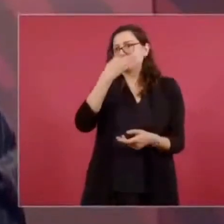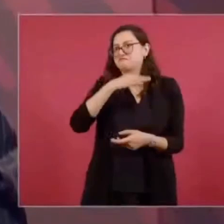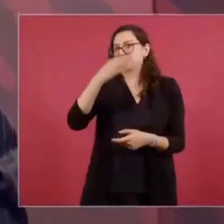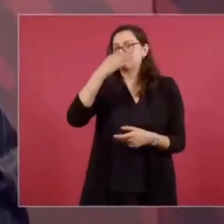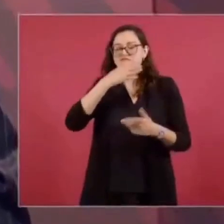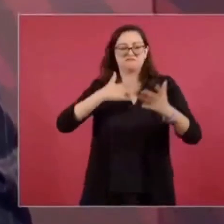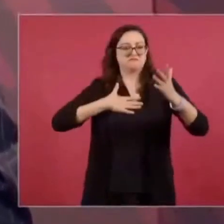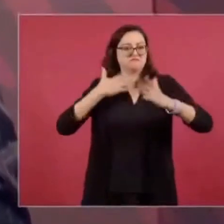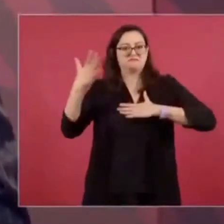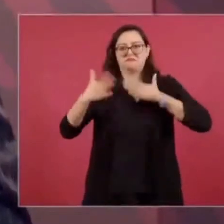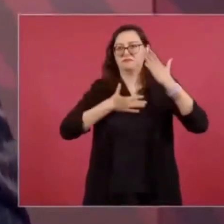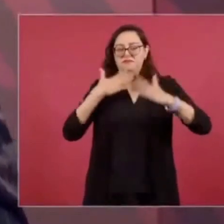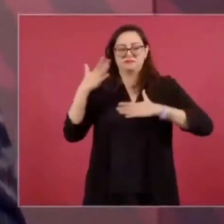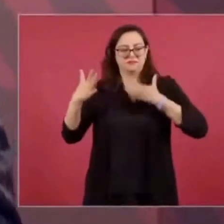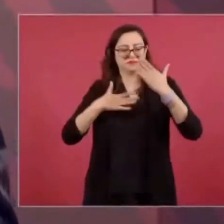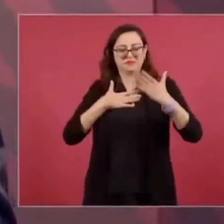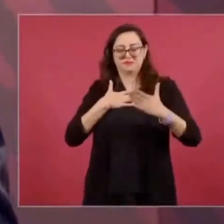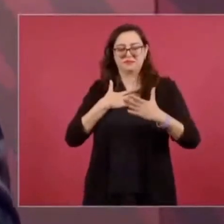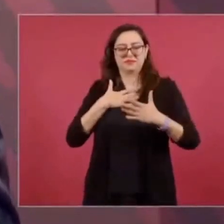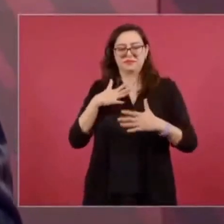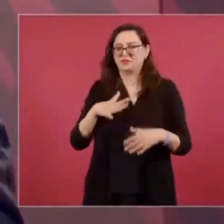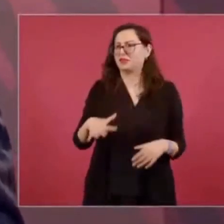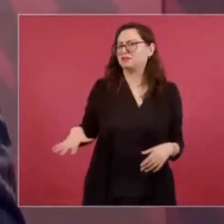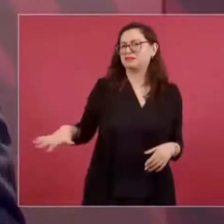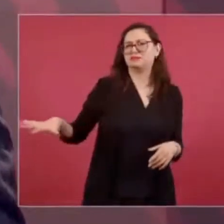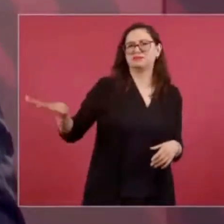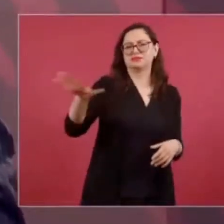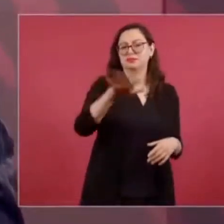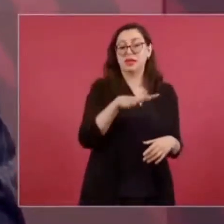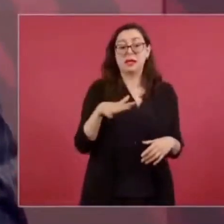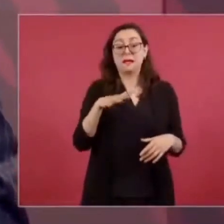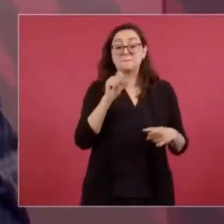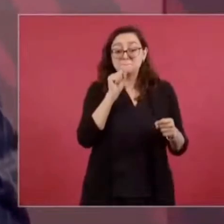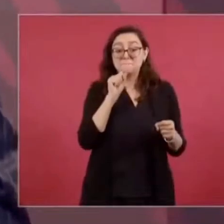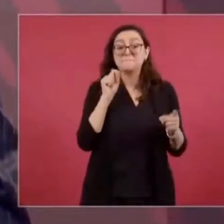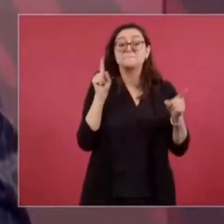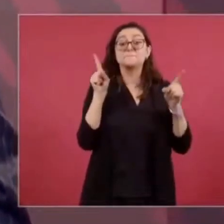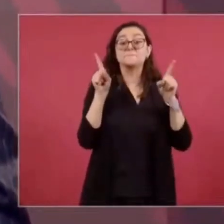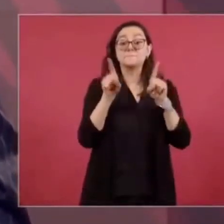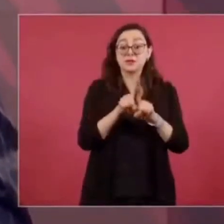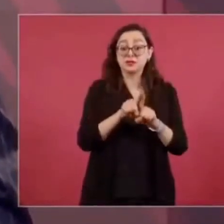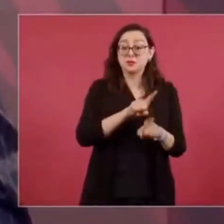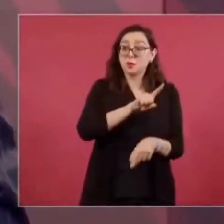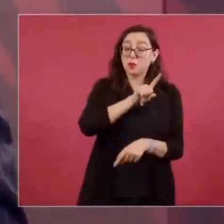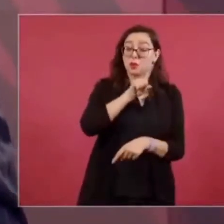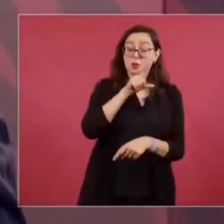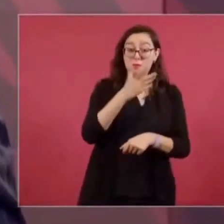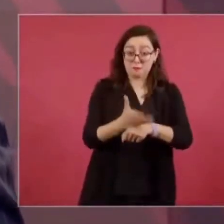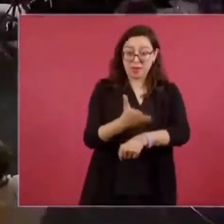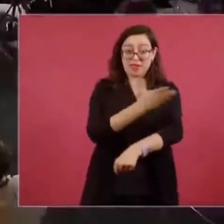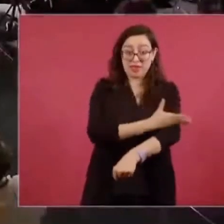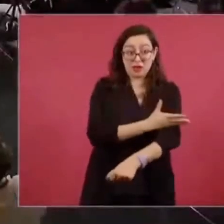fiesta aquí en la capital, un gran recibimiento. Así reciben a Madero.